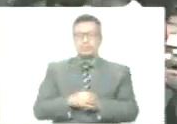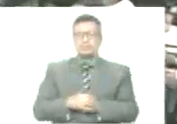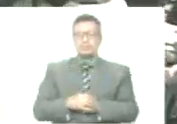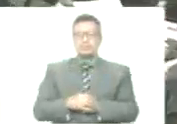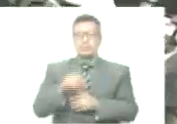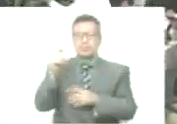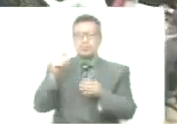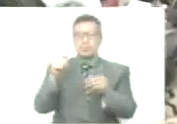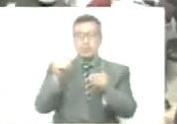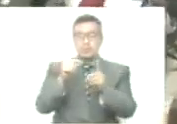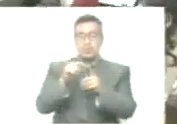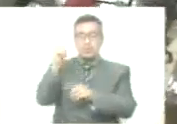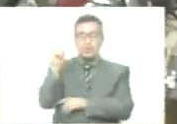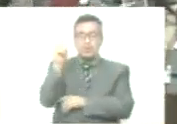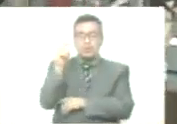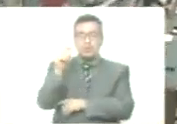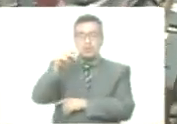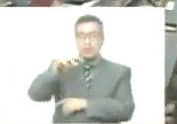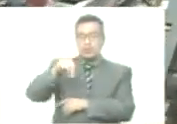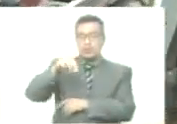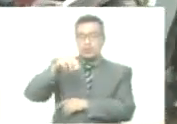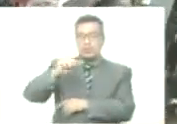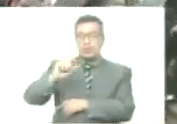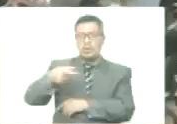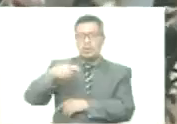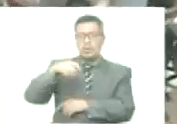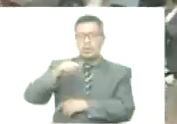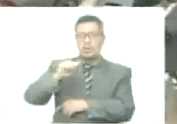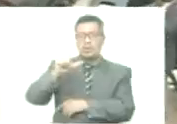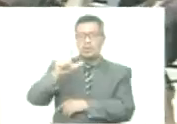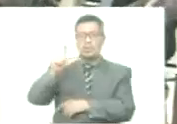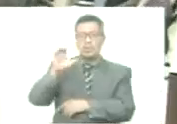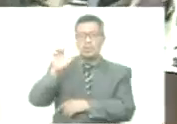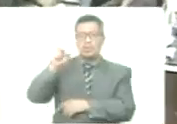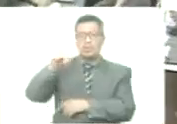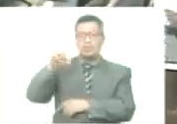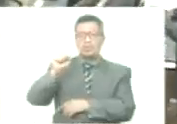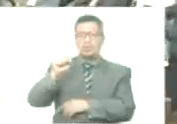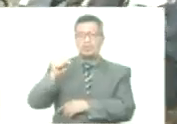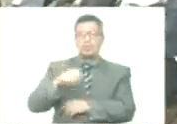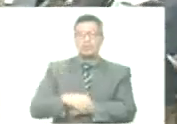Diputado Magallanes, micrófono para el diputado, por favor.